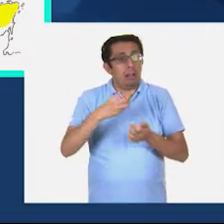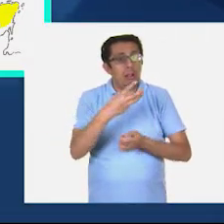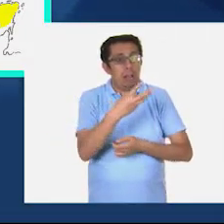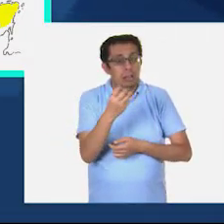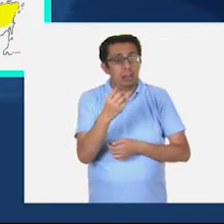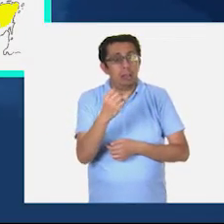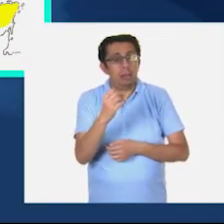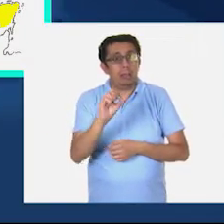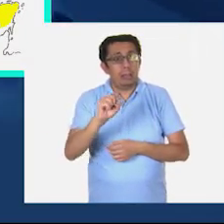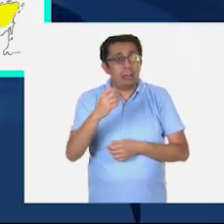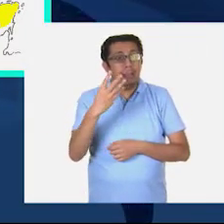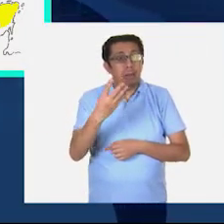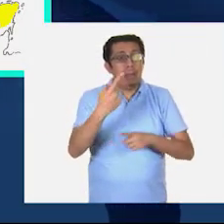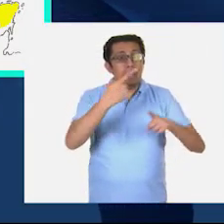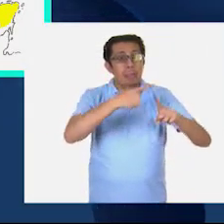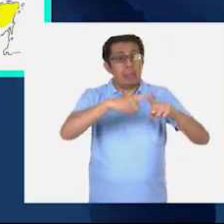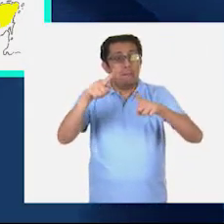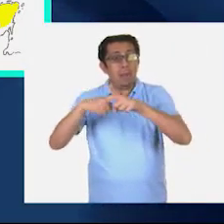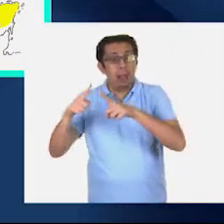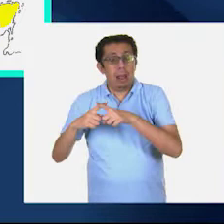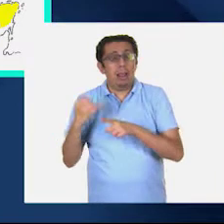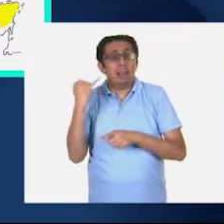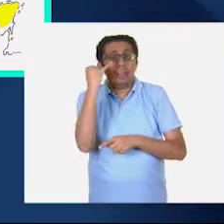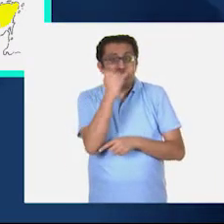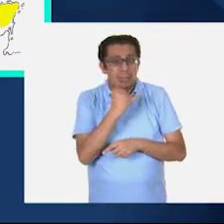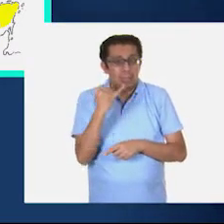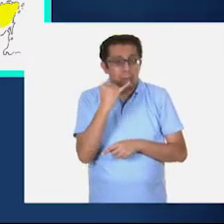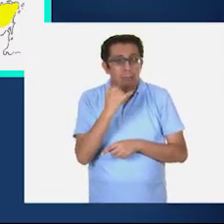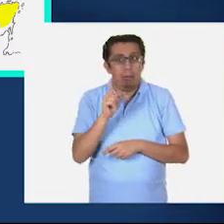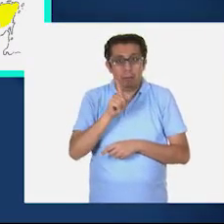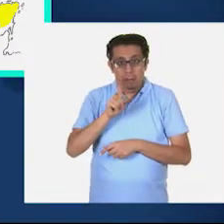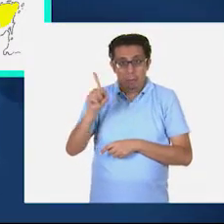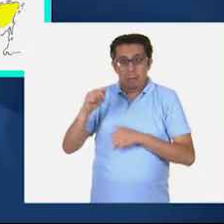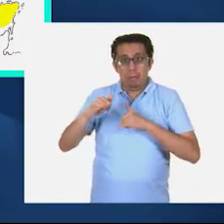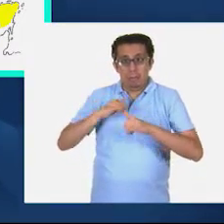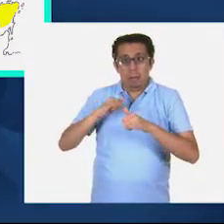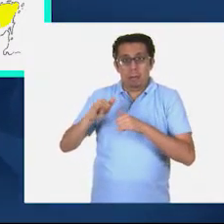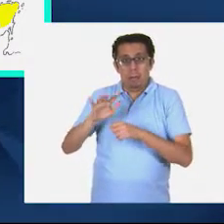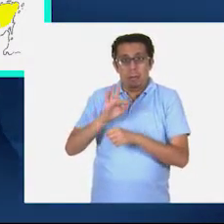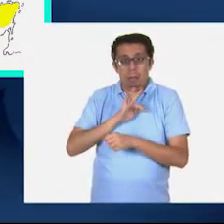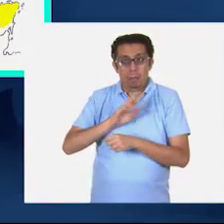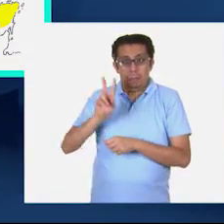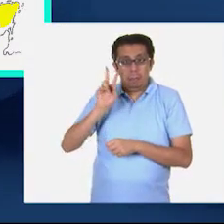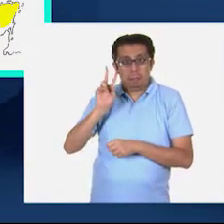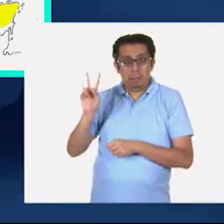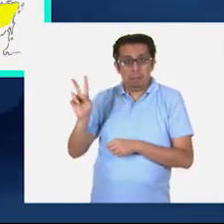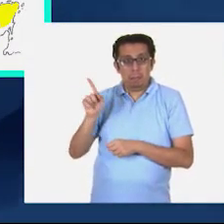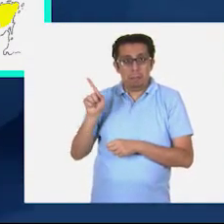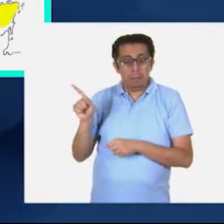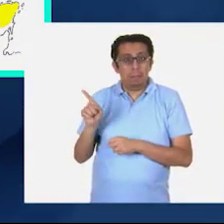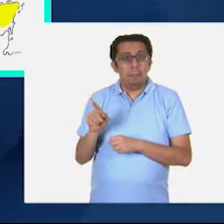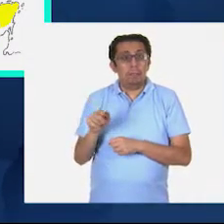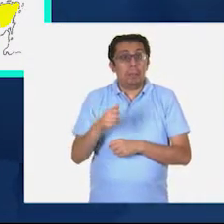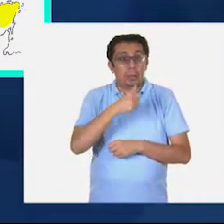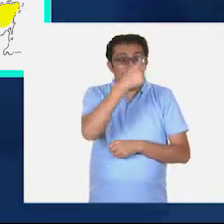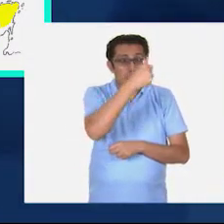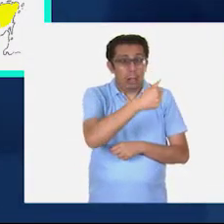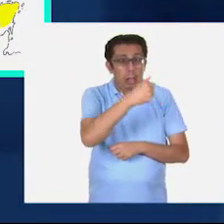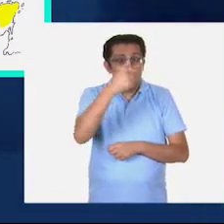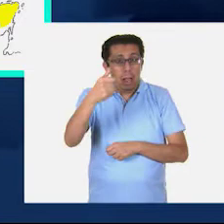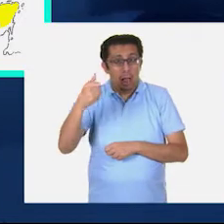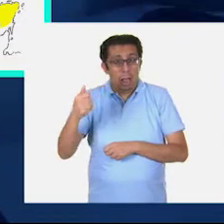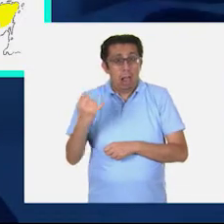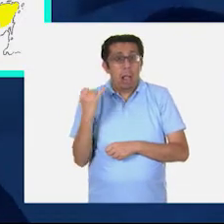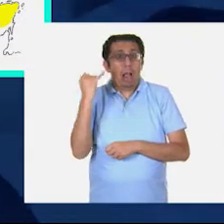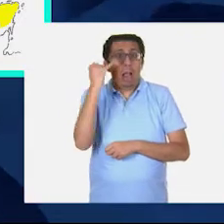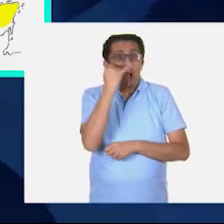364 variantes lingüísticas. Así como lo podemos ver en el mapa, ustedes pueden identificar todas y cada una de ellas con una